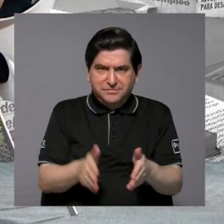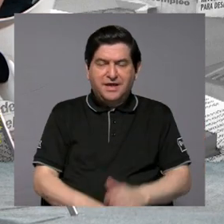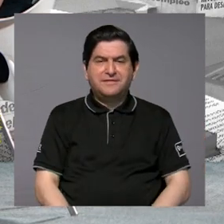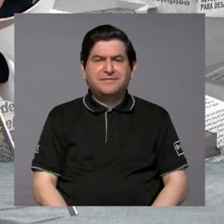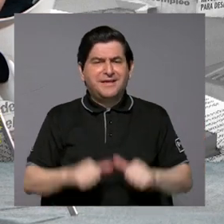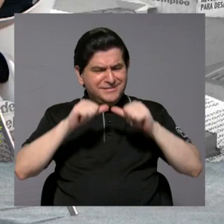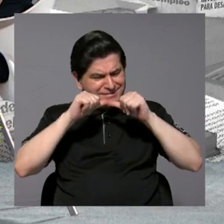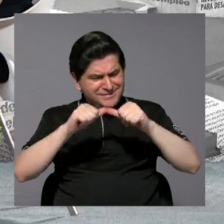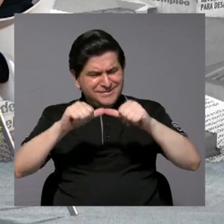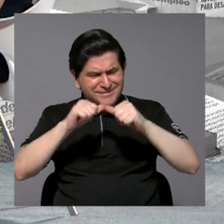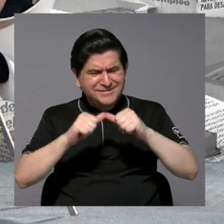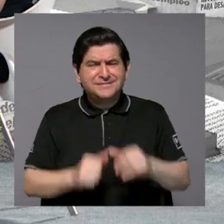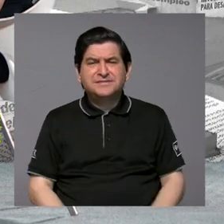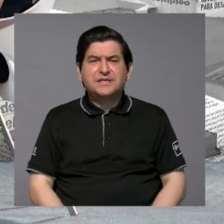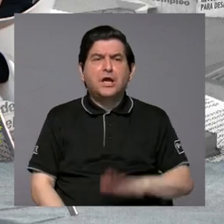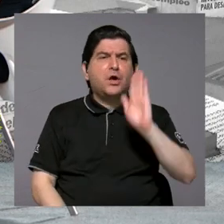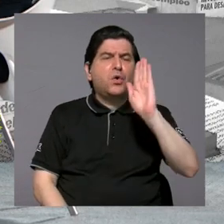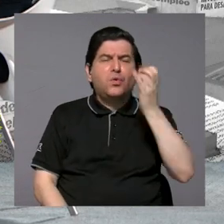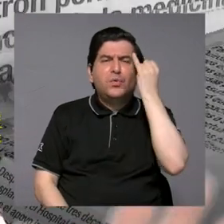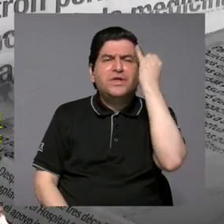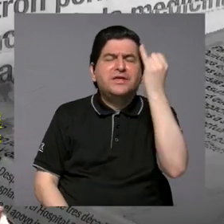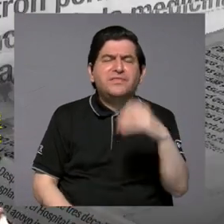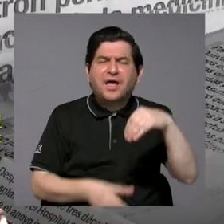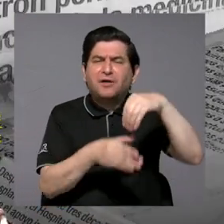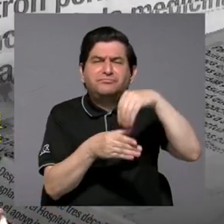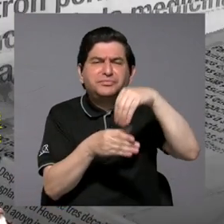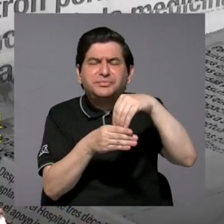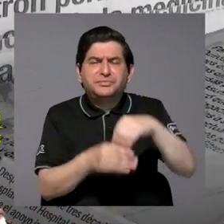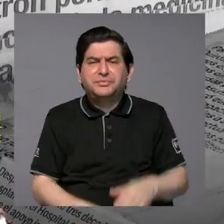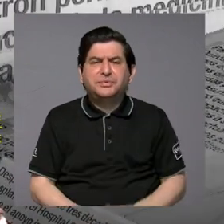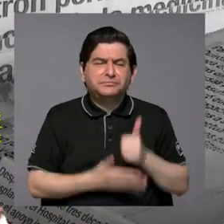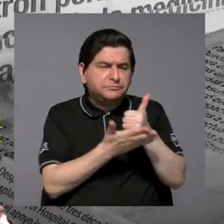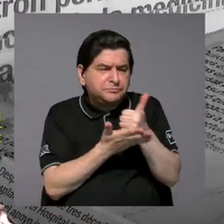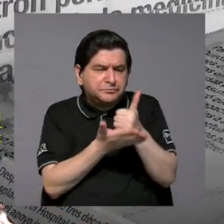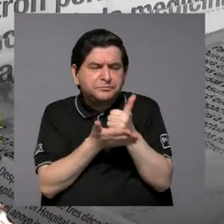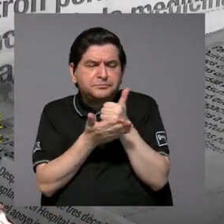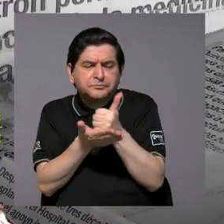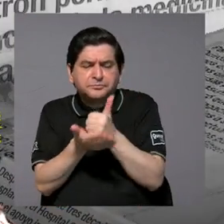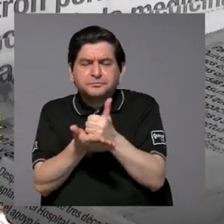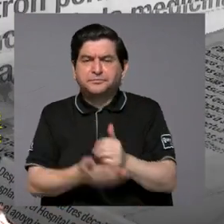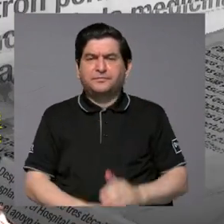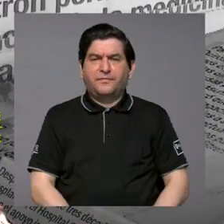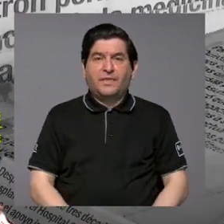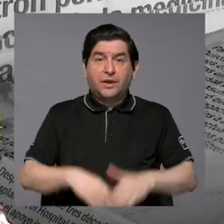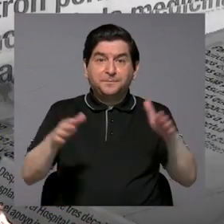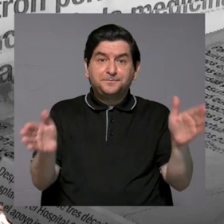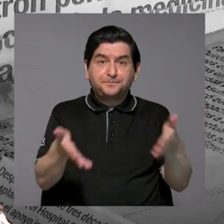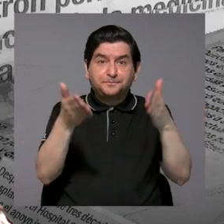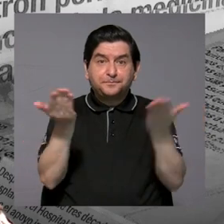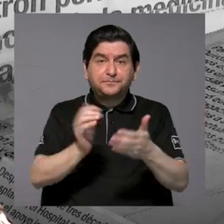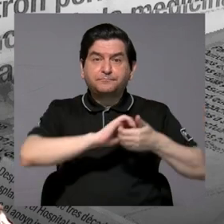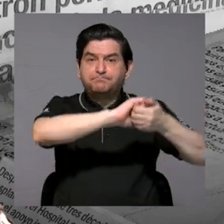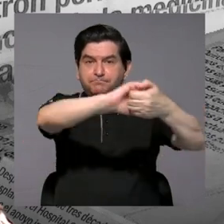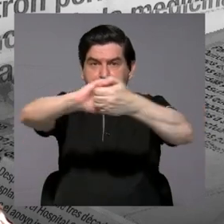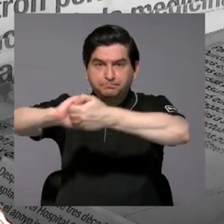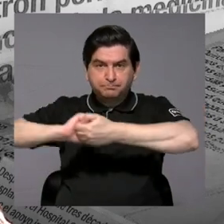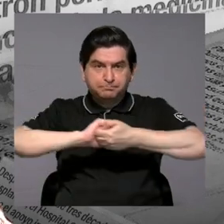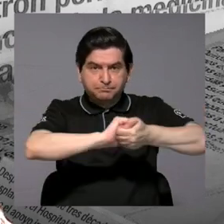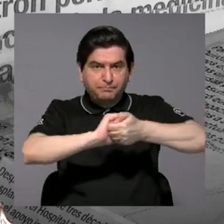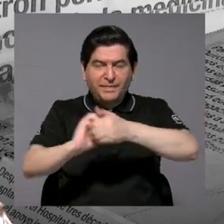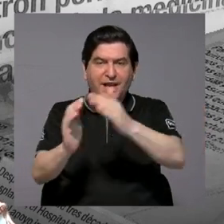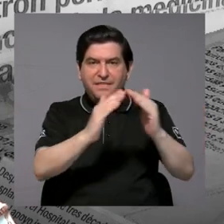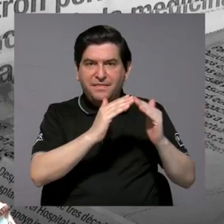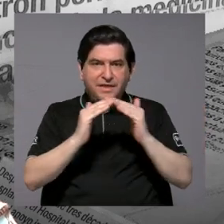constantemente aportando sus ideas colaborando y Entonces se va fomentando una solidaridad de